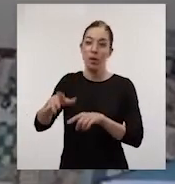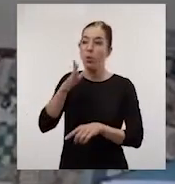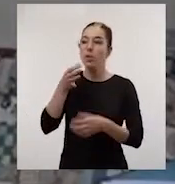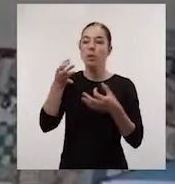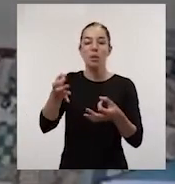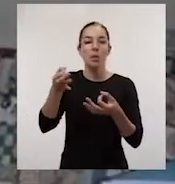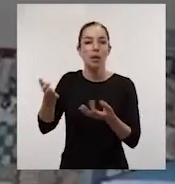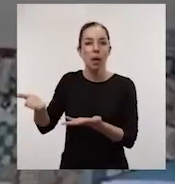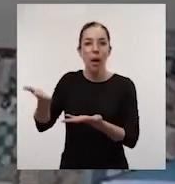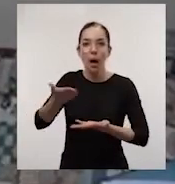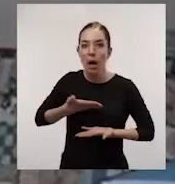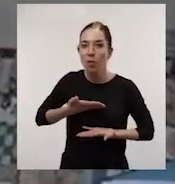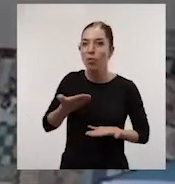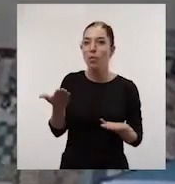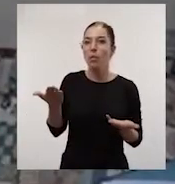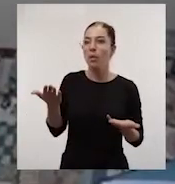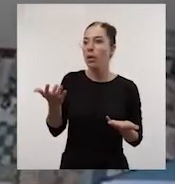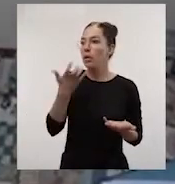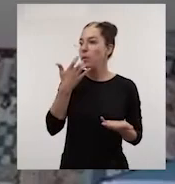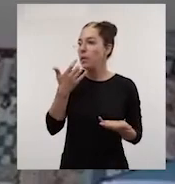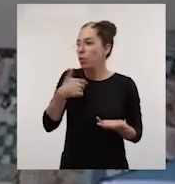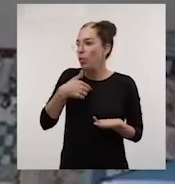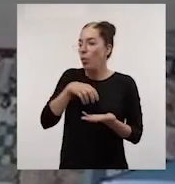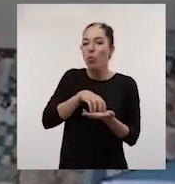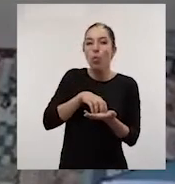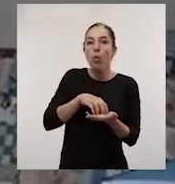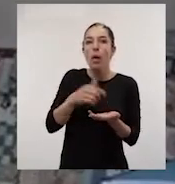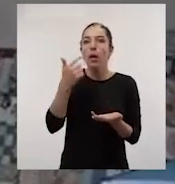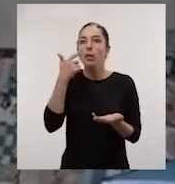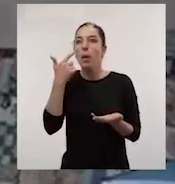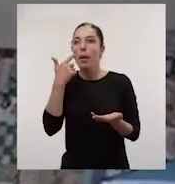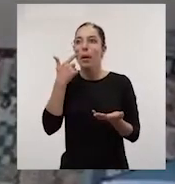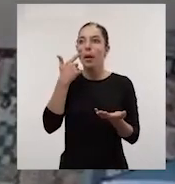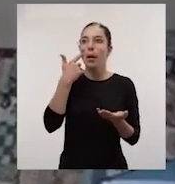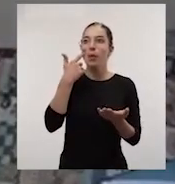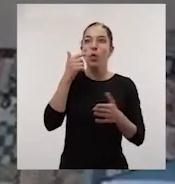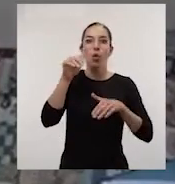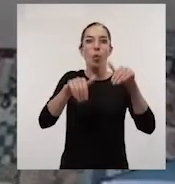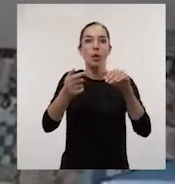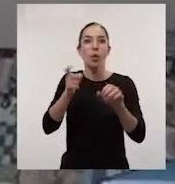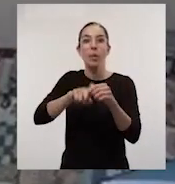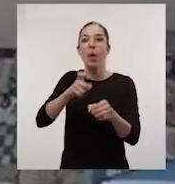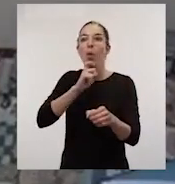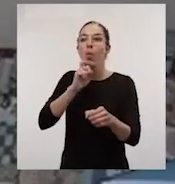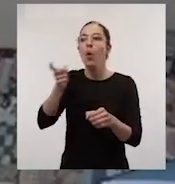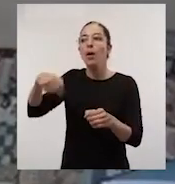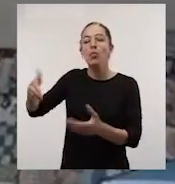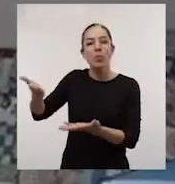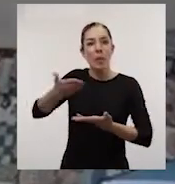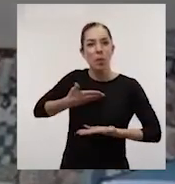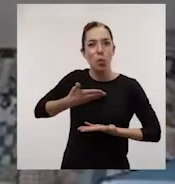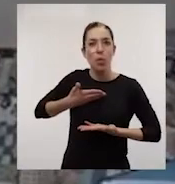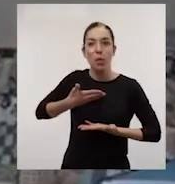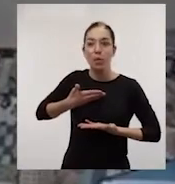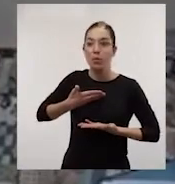siempre han estado disponibles para ayudarme cuando he tenido dudas acerca de cómo participar en una convocatoria y